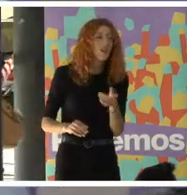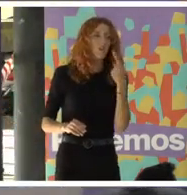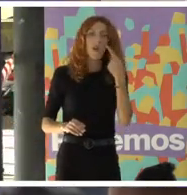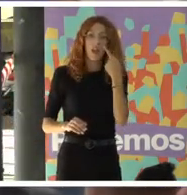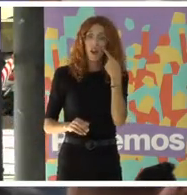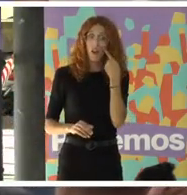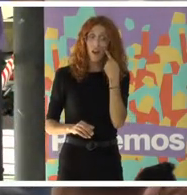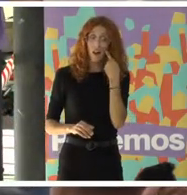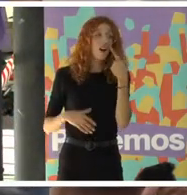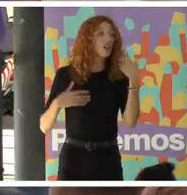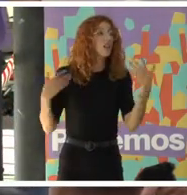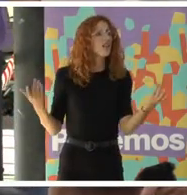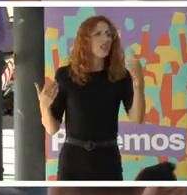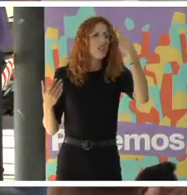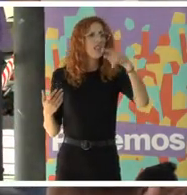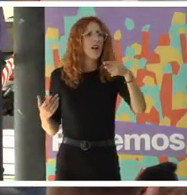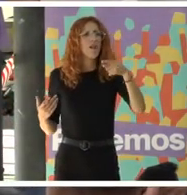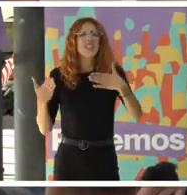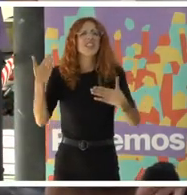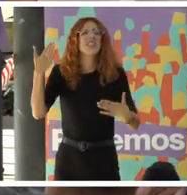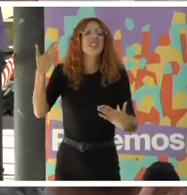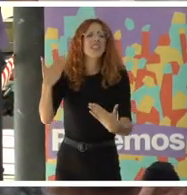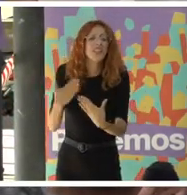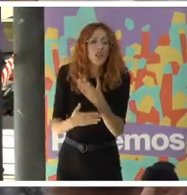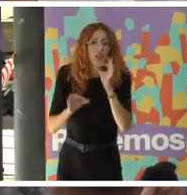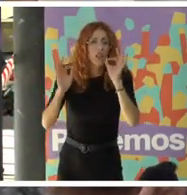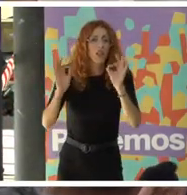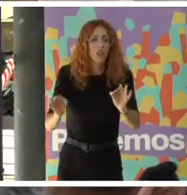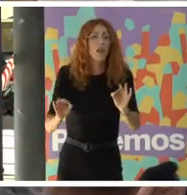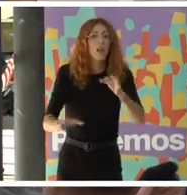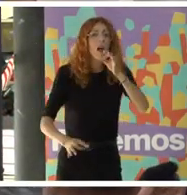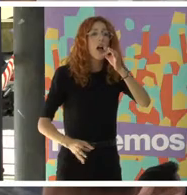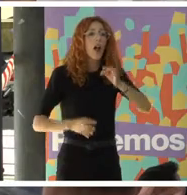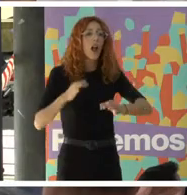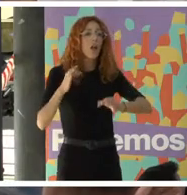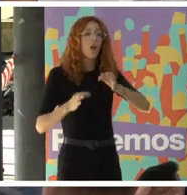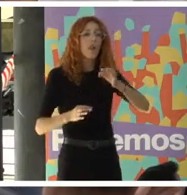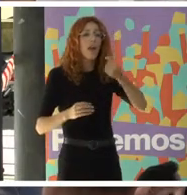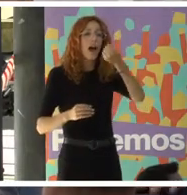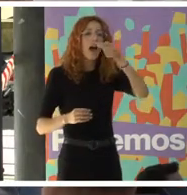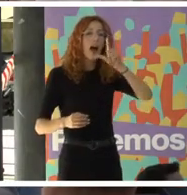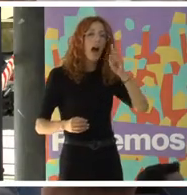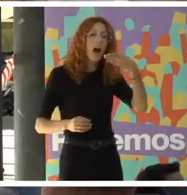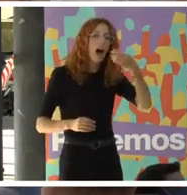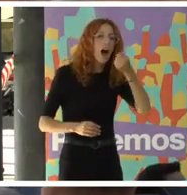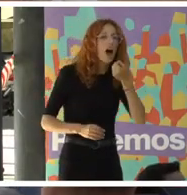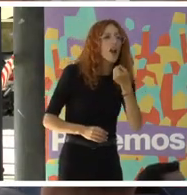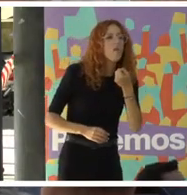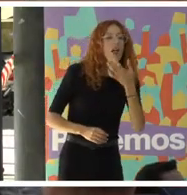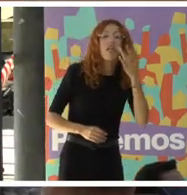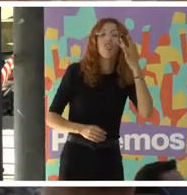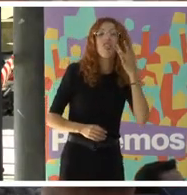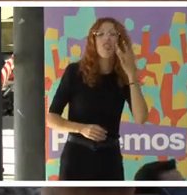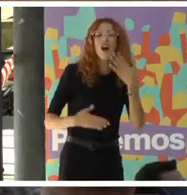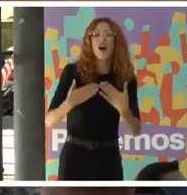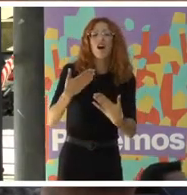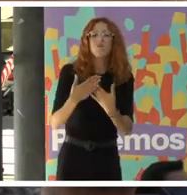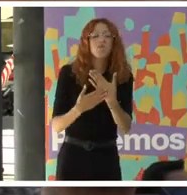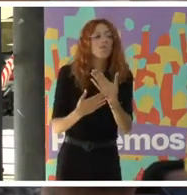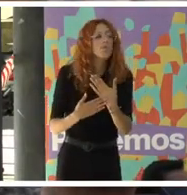Mirad, ¿sabéis qué día el juez Alba, ¿sabéis qué día el juez